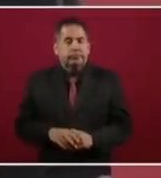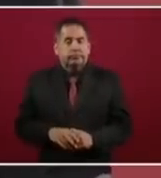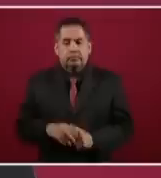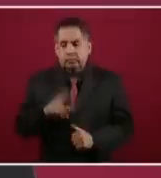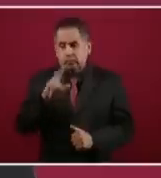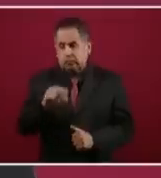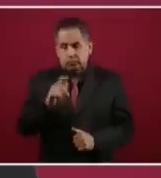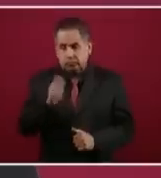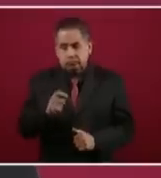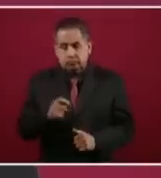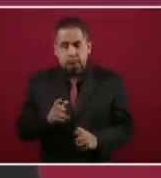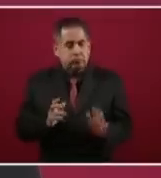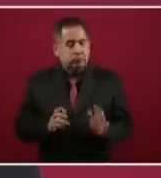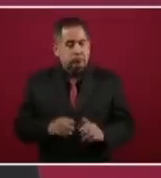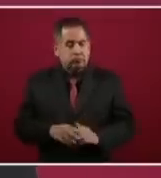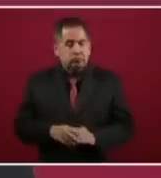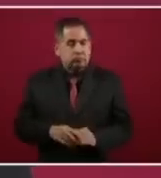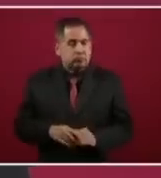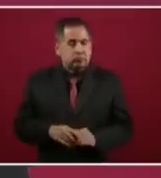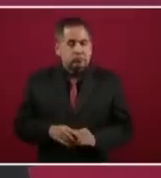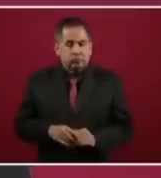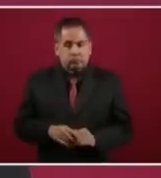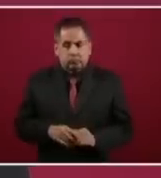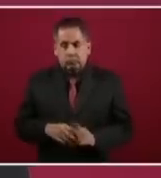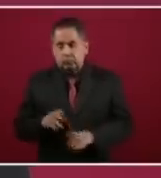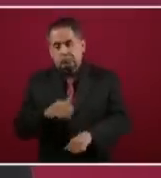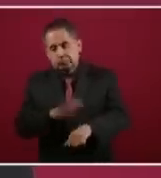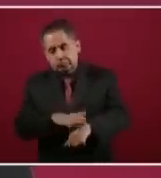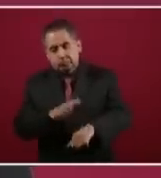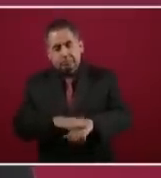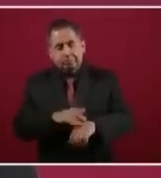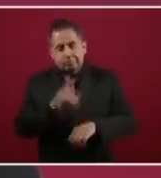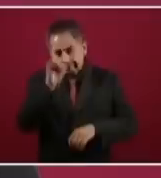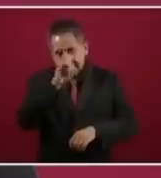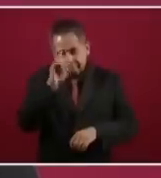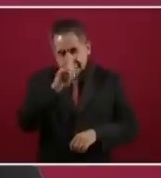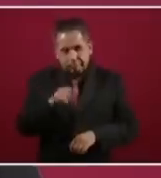va a ser suficiente con este exhorto que estoy haciendo.